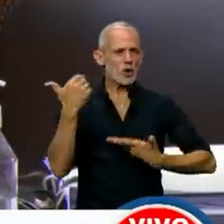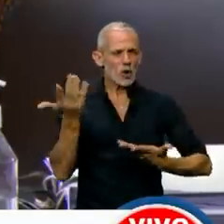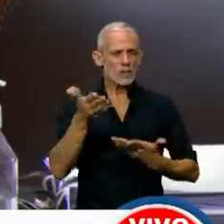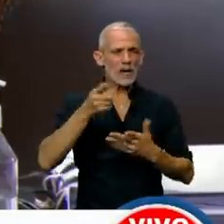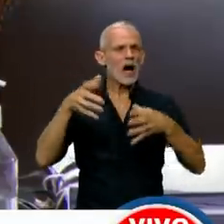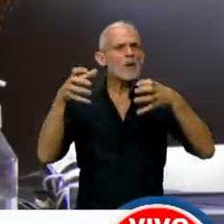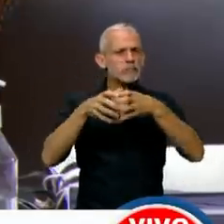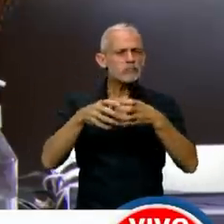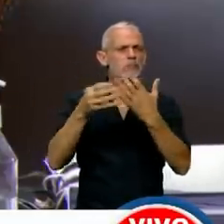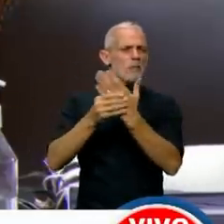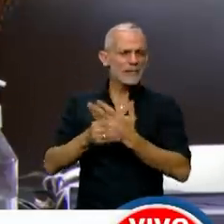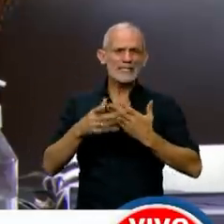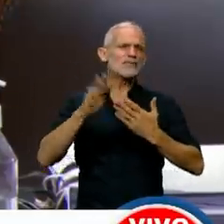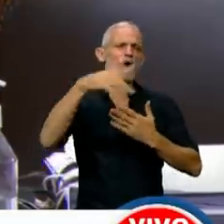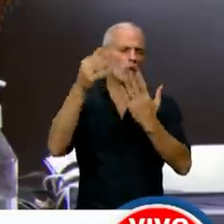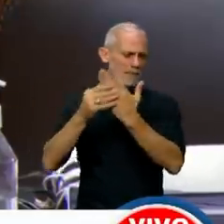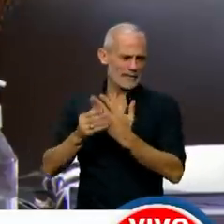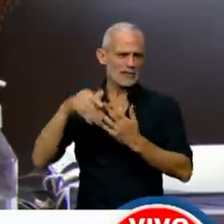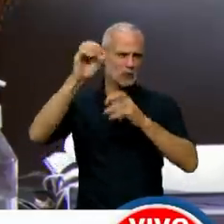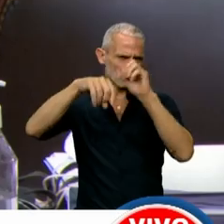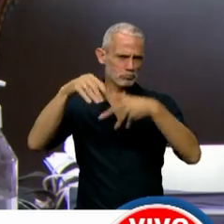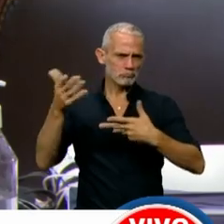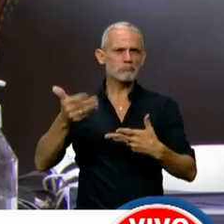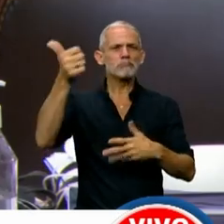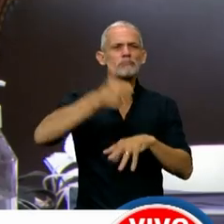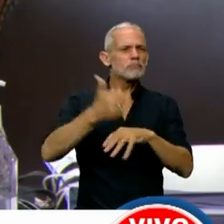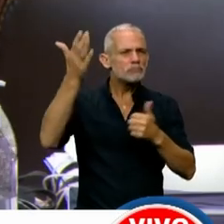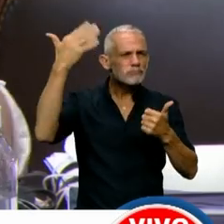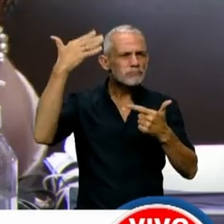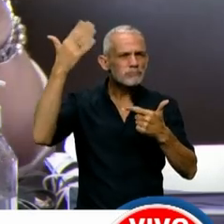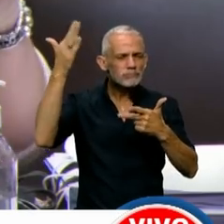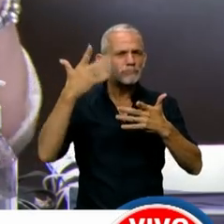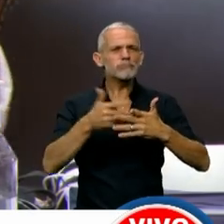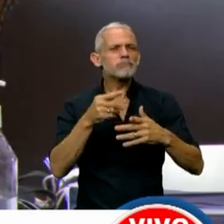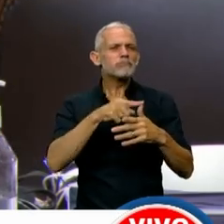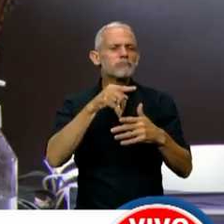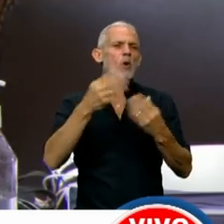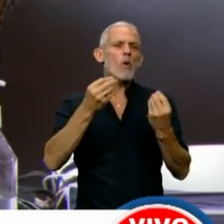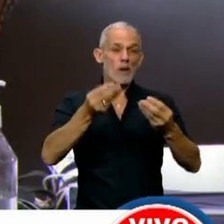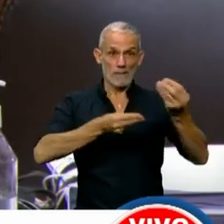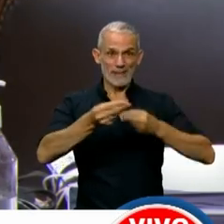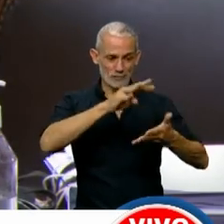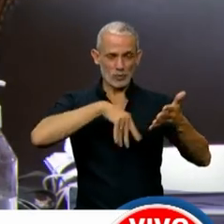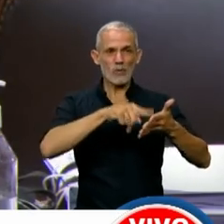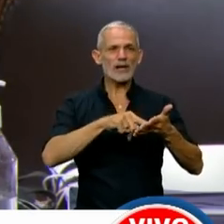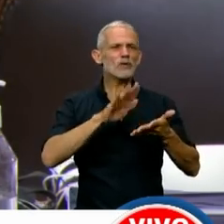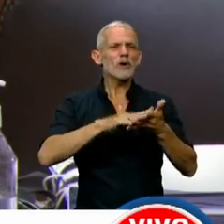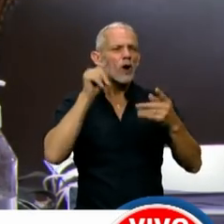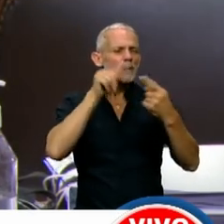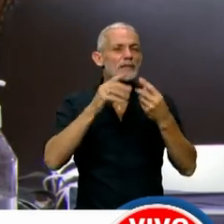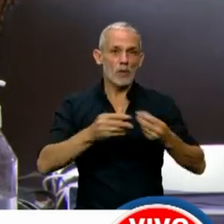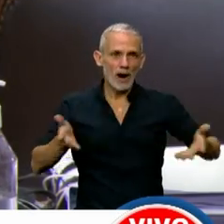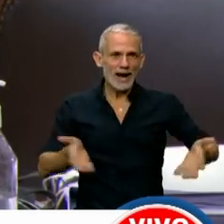de su gabinete los demás ministros que expusieron los lineamientos de un presupuesto de crecimiento y de